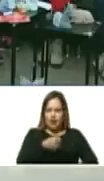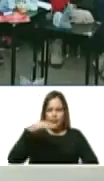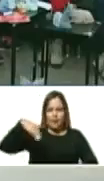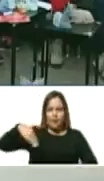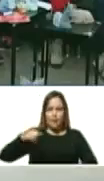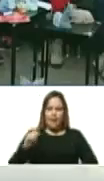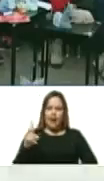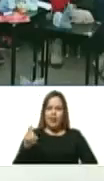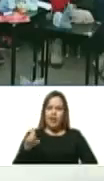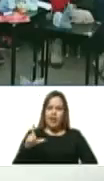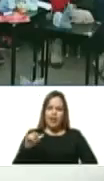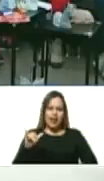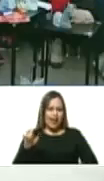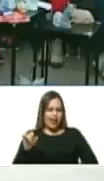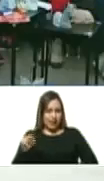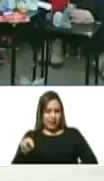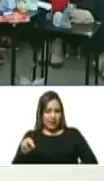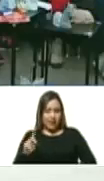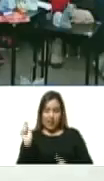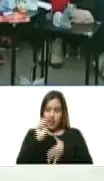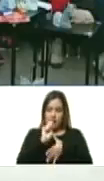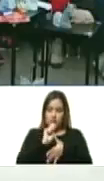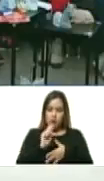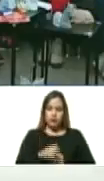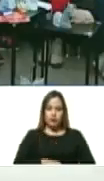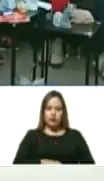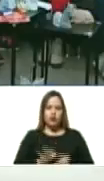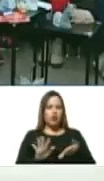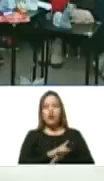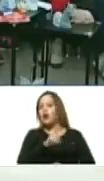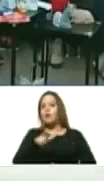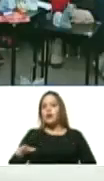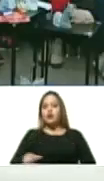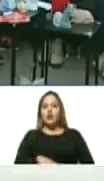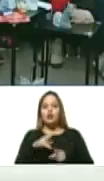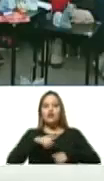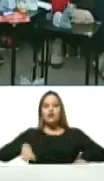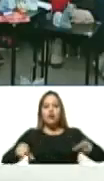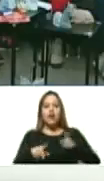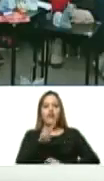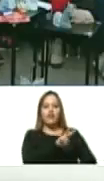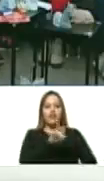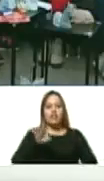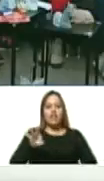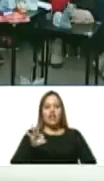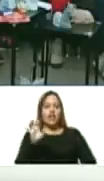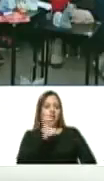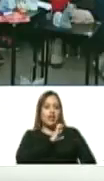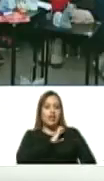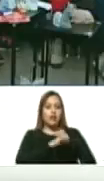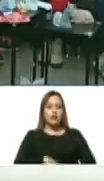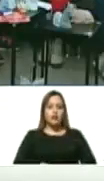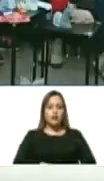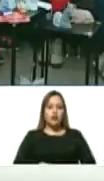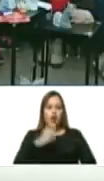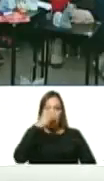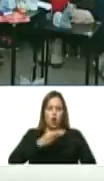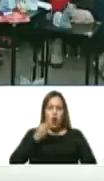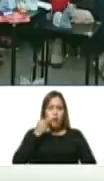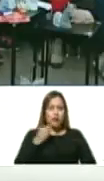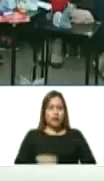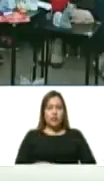de Telesur, sobre los vecinos del Mirador, 23 de enero. Y un muchacho decía, yo tengo